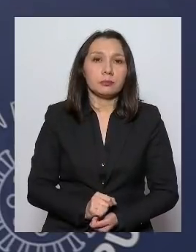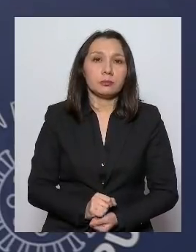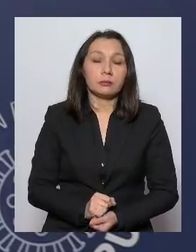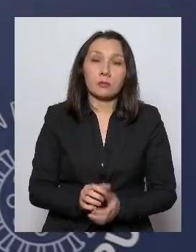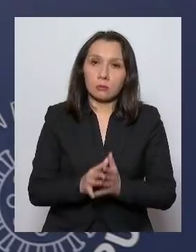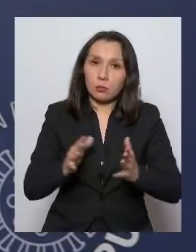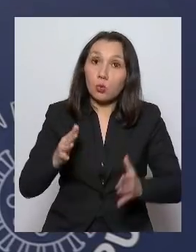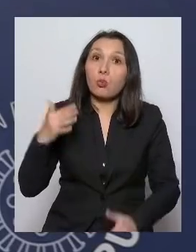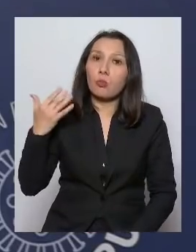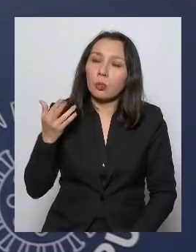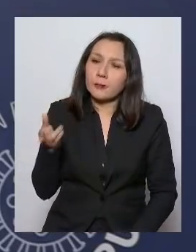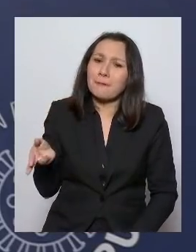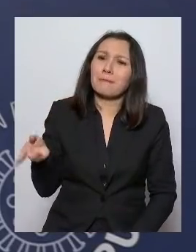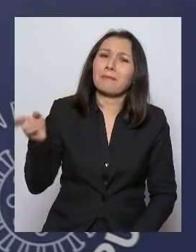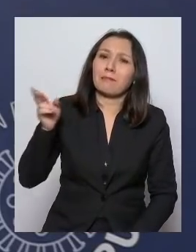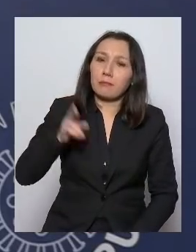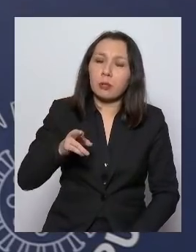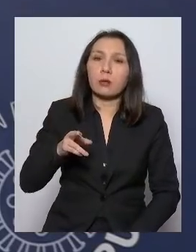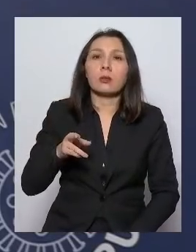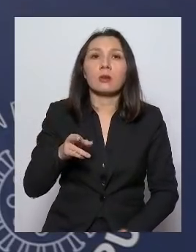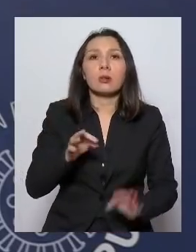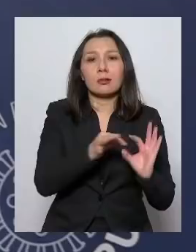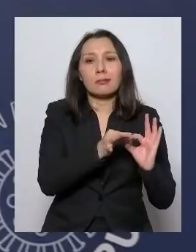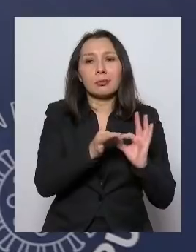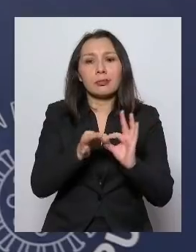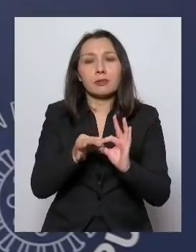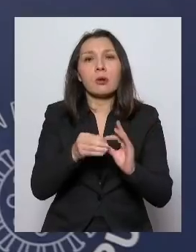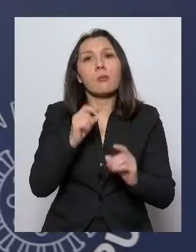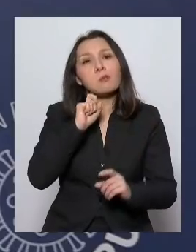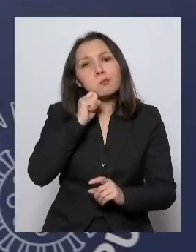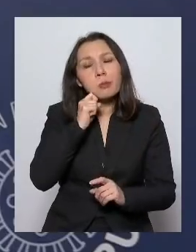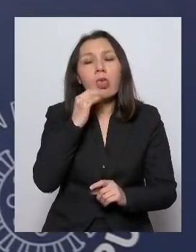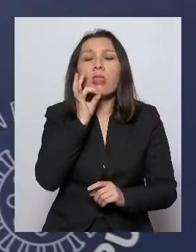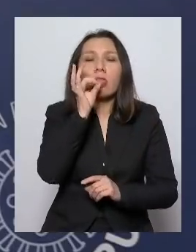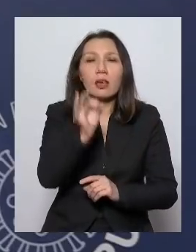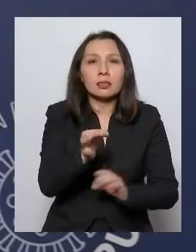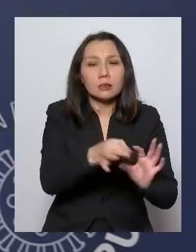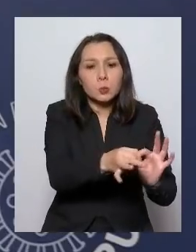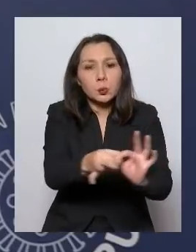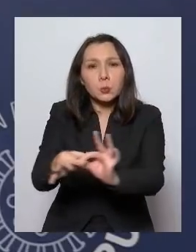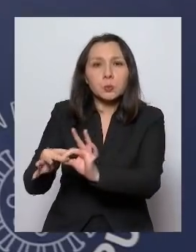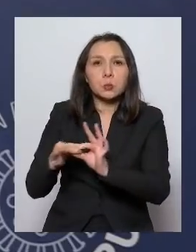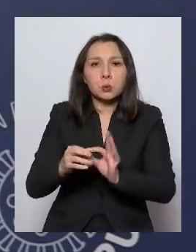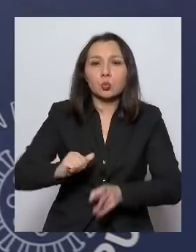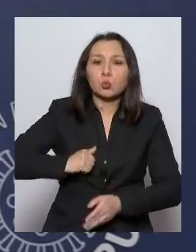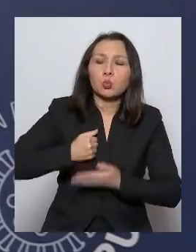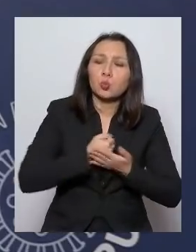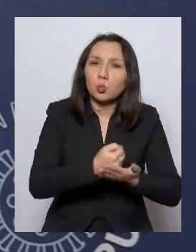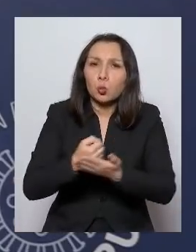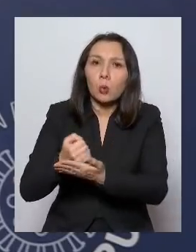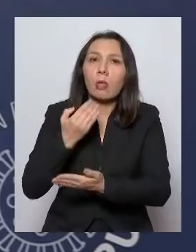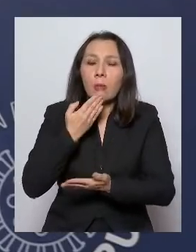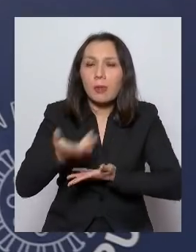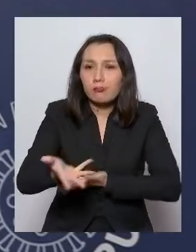muy relevante enfatizar el mensaje a la unidad, a la solidaridad y a la